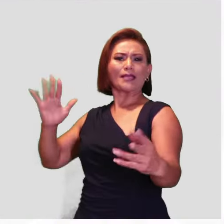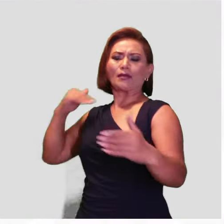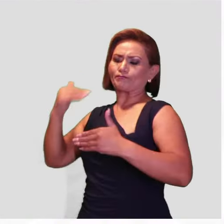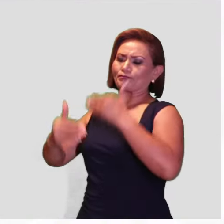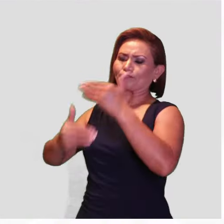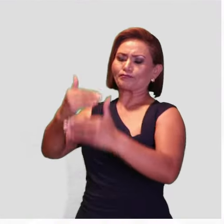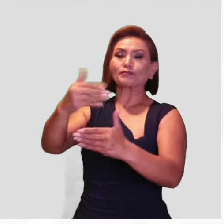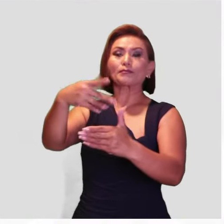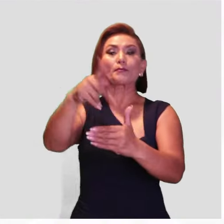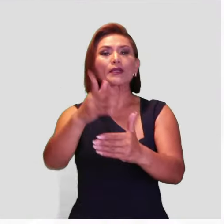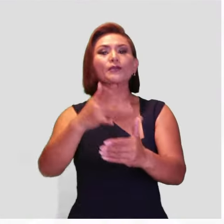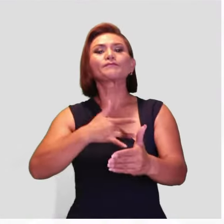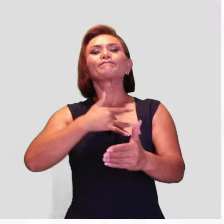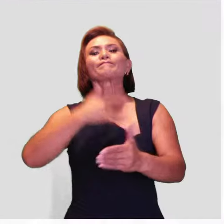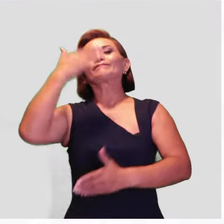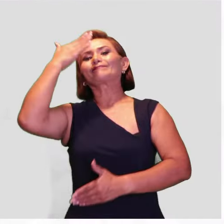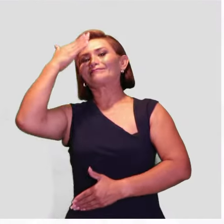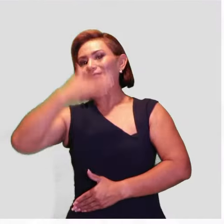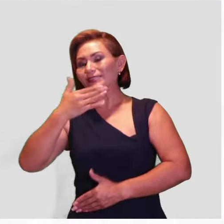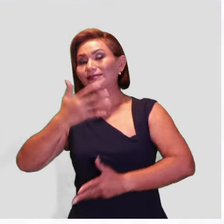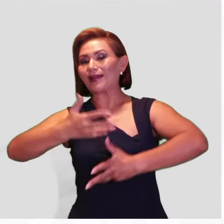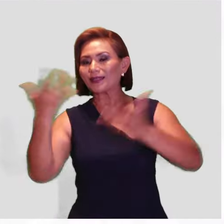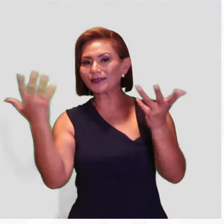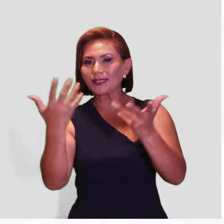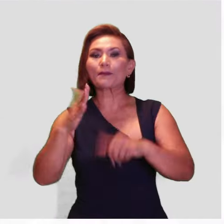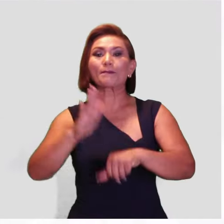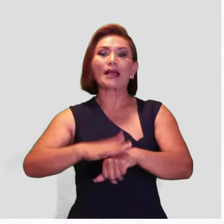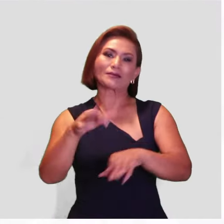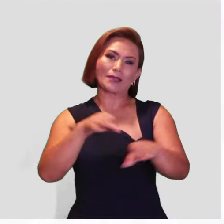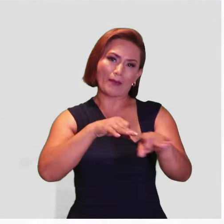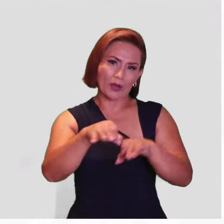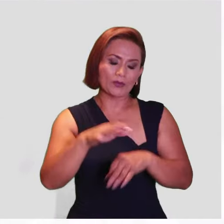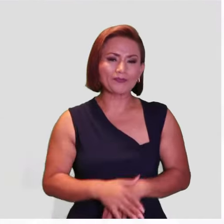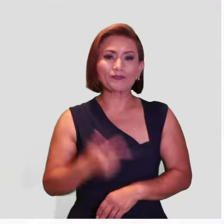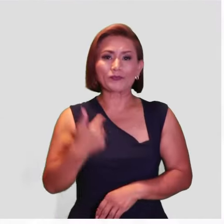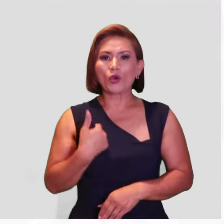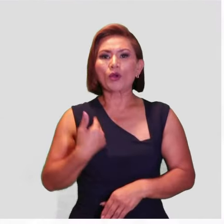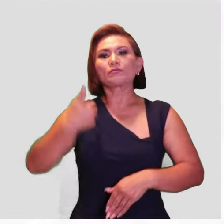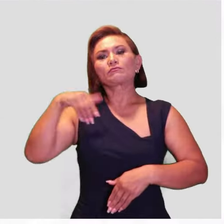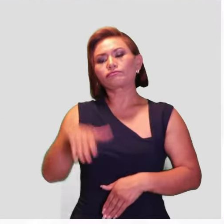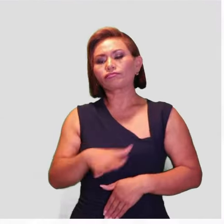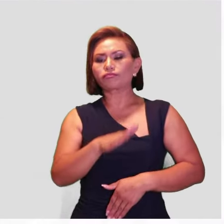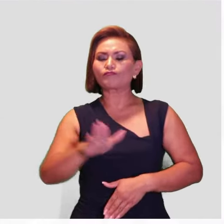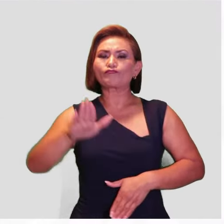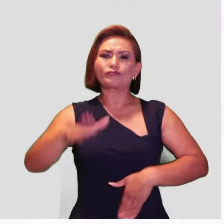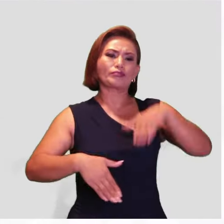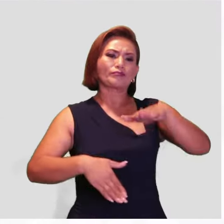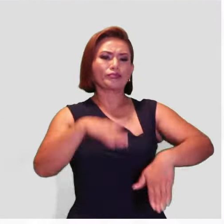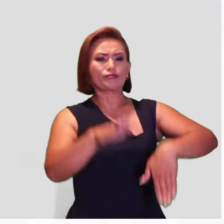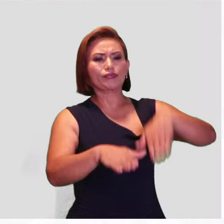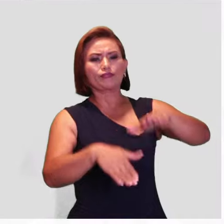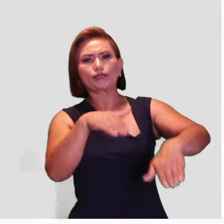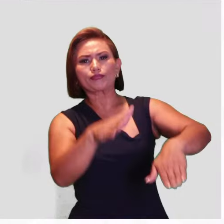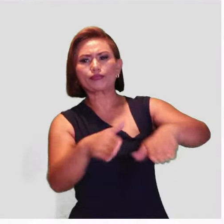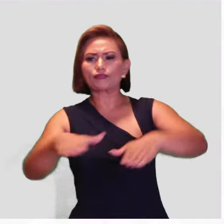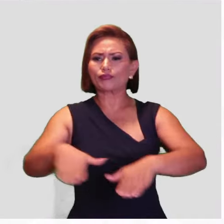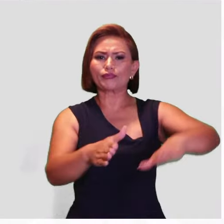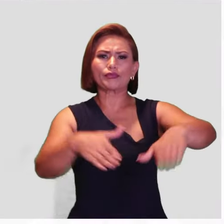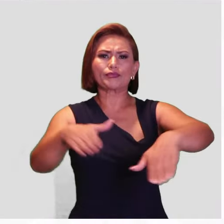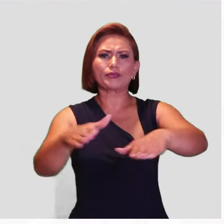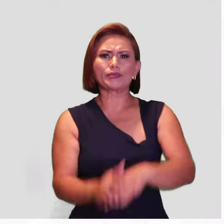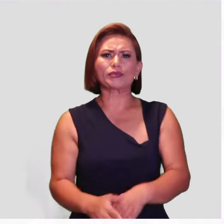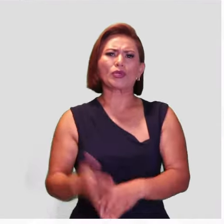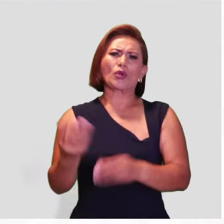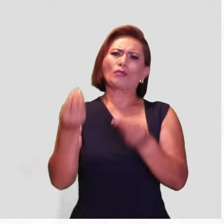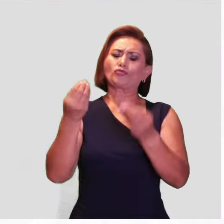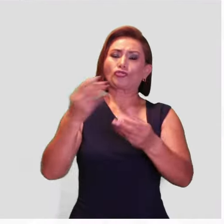estoy consciente de que aún hay muchas cosas por hacer. He gastado mucha suela en estas 6 semanas de campaña. Hemos estado en las colonias de